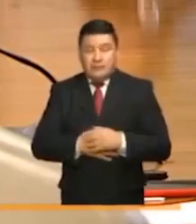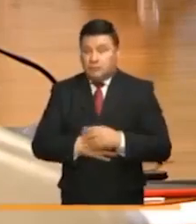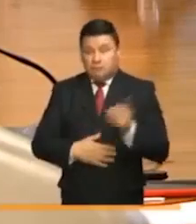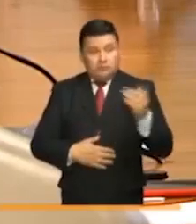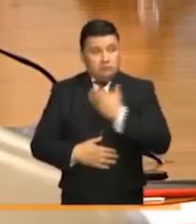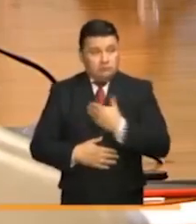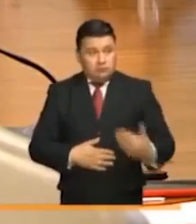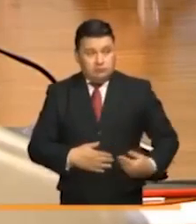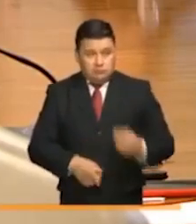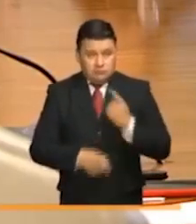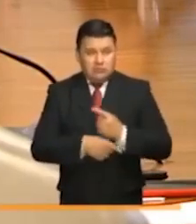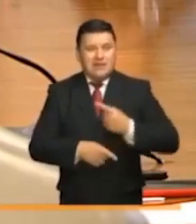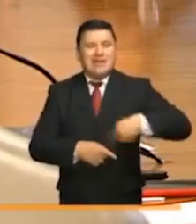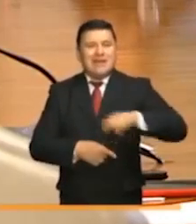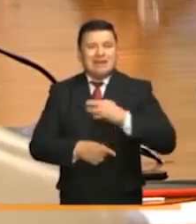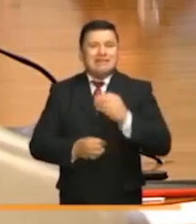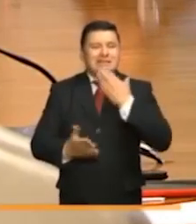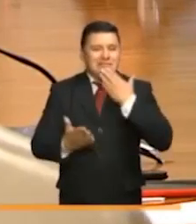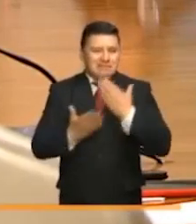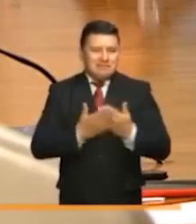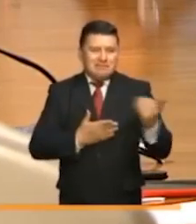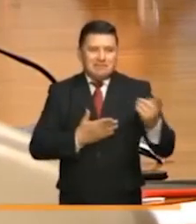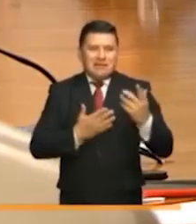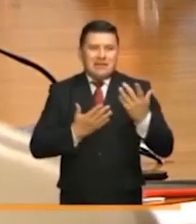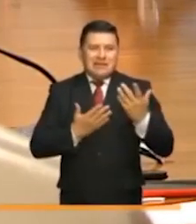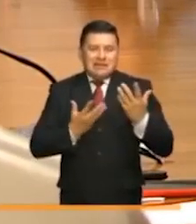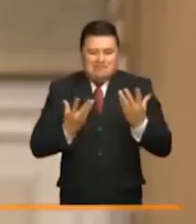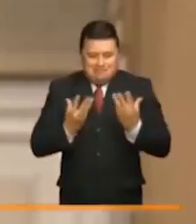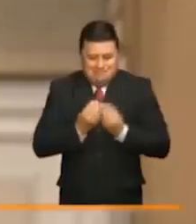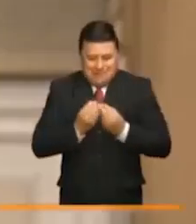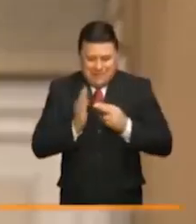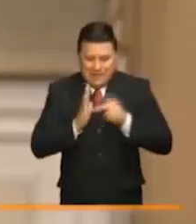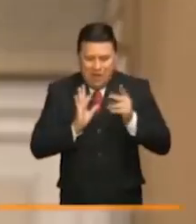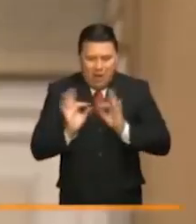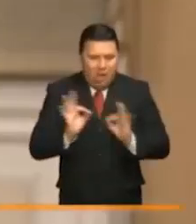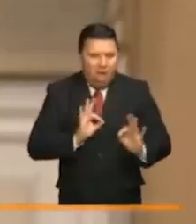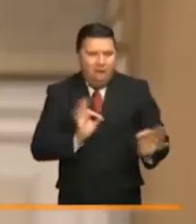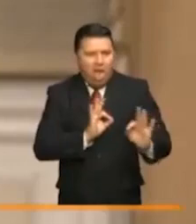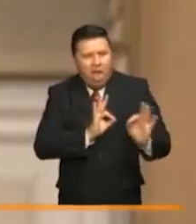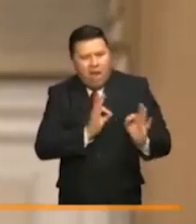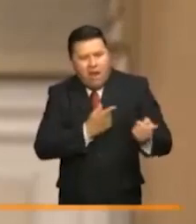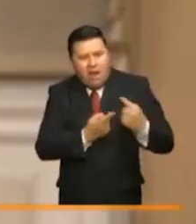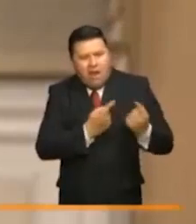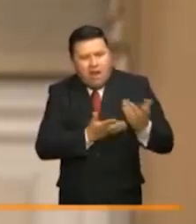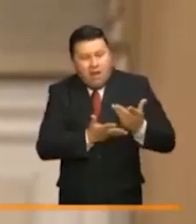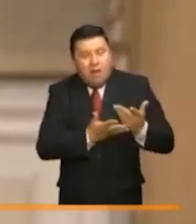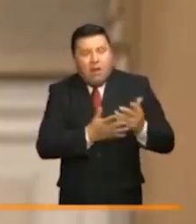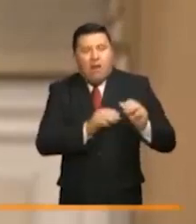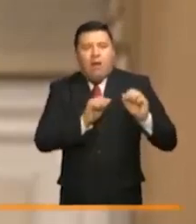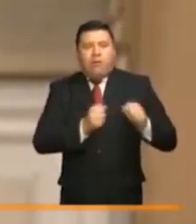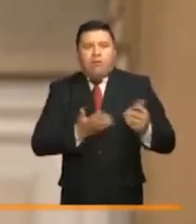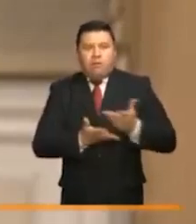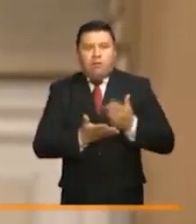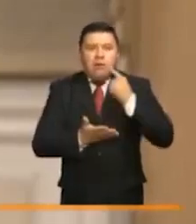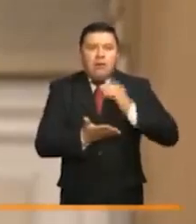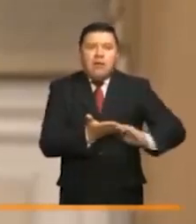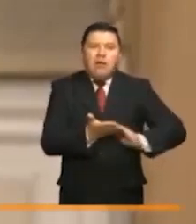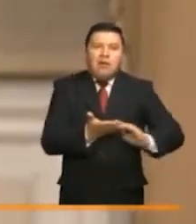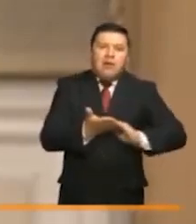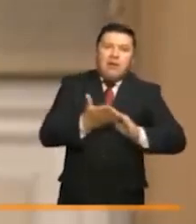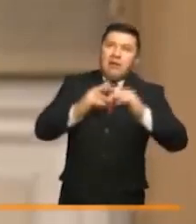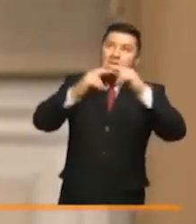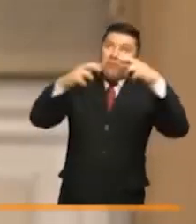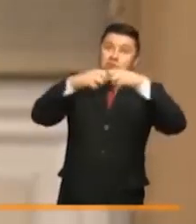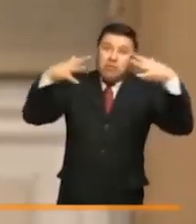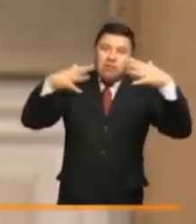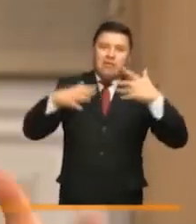como usted lo dijo, tenemos que agradecer a nuestros equipos técnicos y logísticos que permiten hacer el mantenimiento a